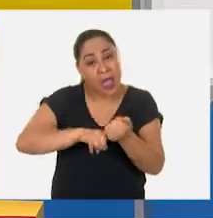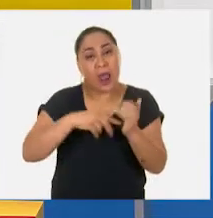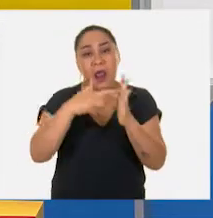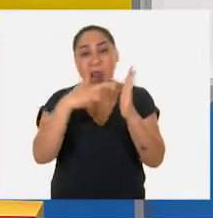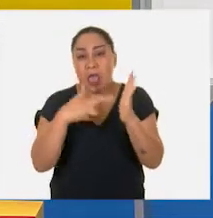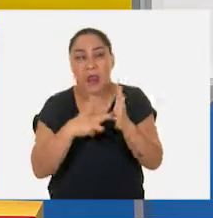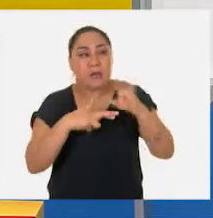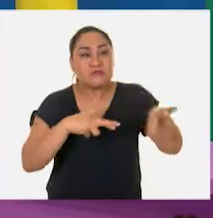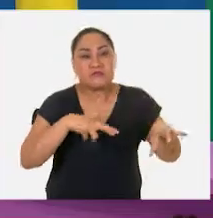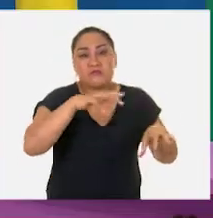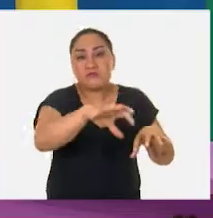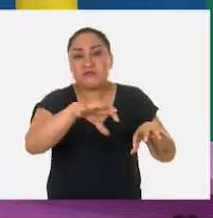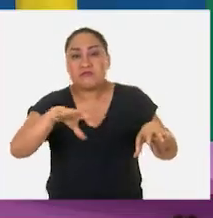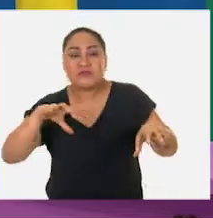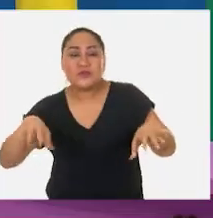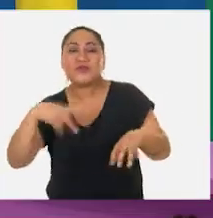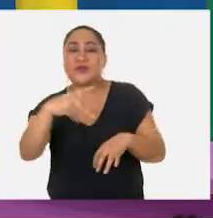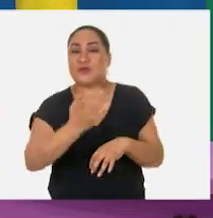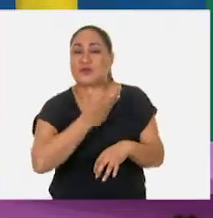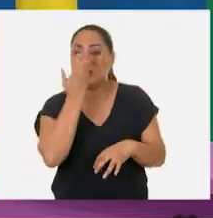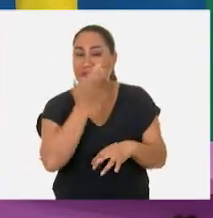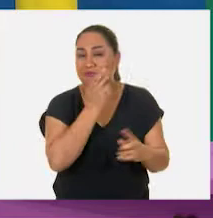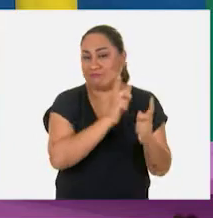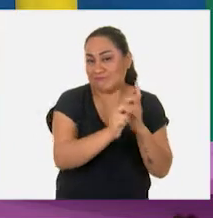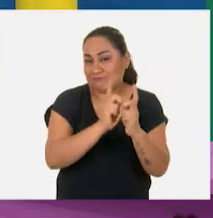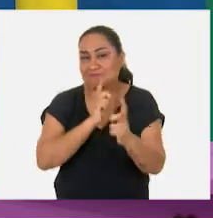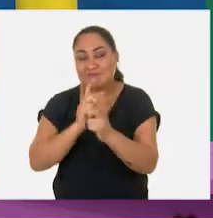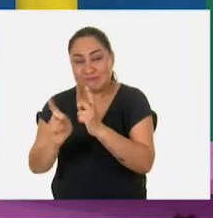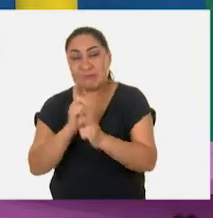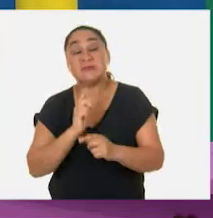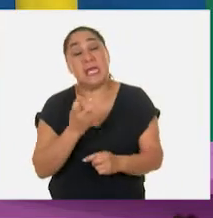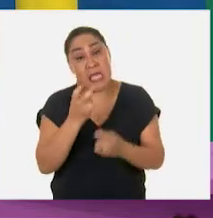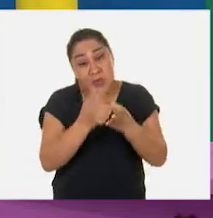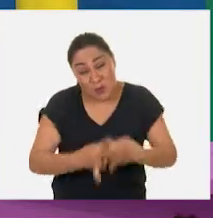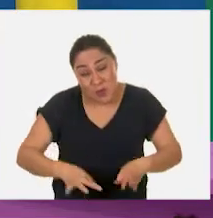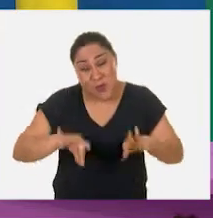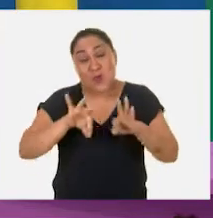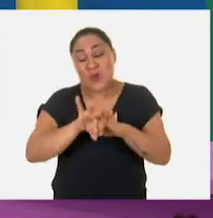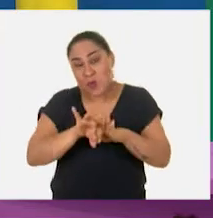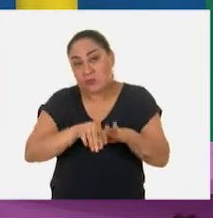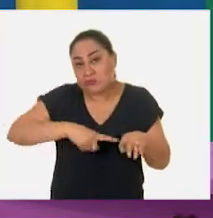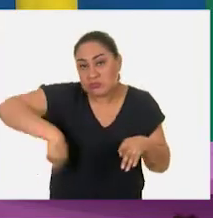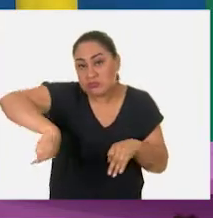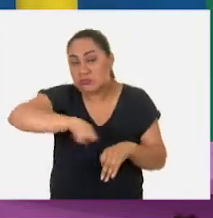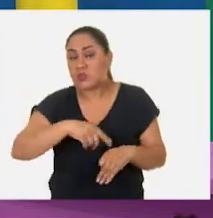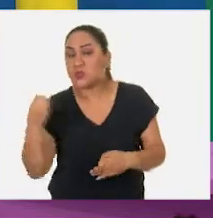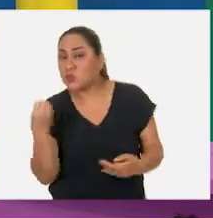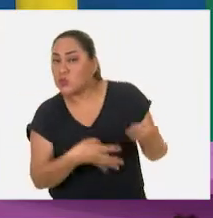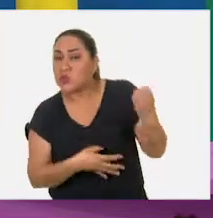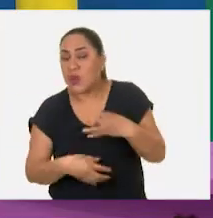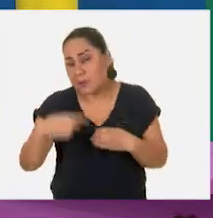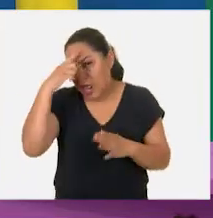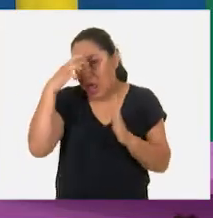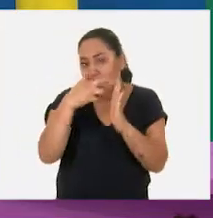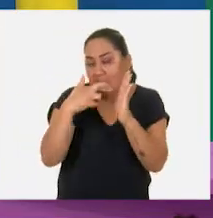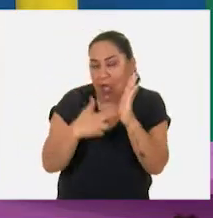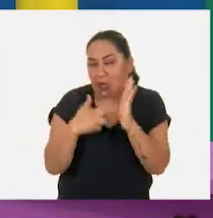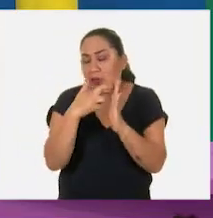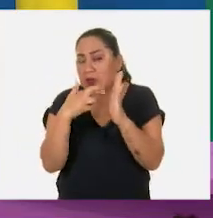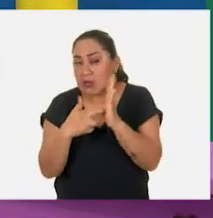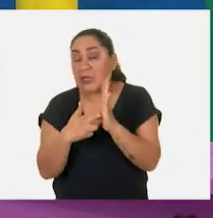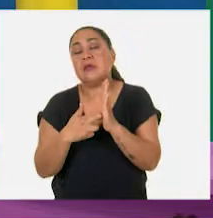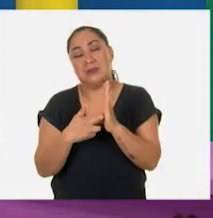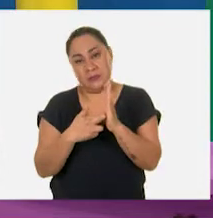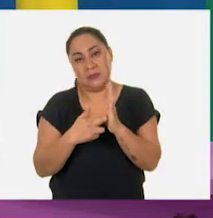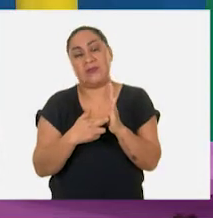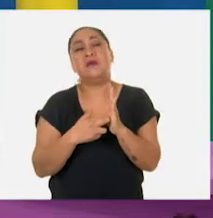nos desenvolvemos. Por eso es importante que participemos en la construcción de esos reglamentos y que se tomen en cuenta todos